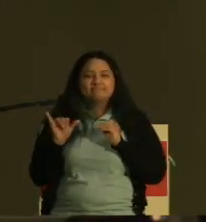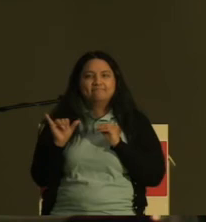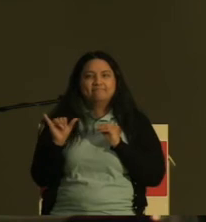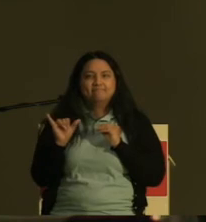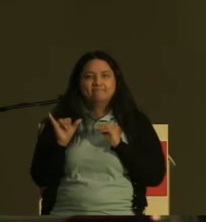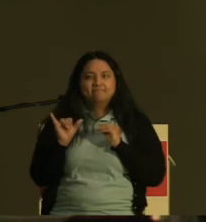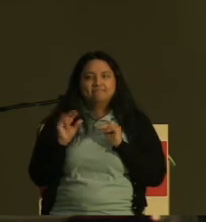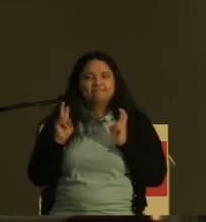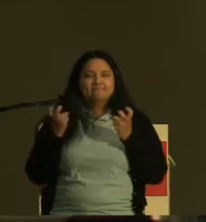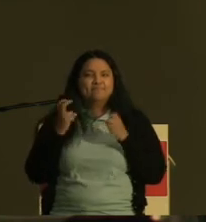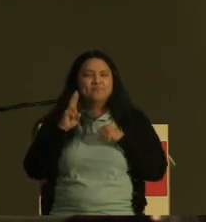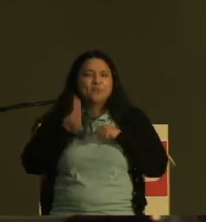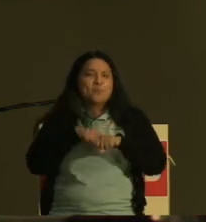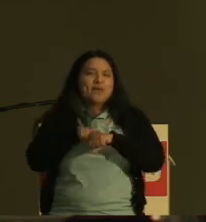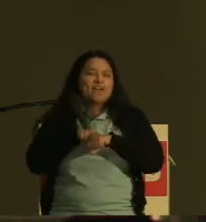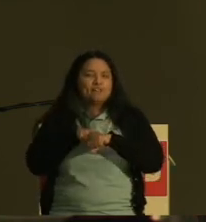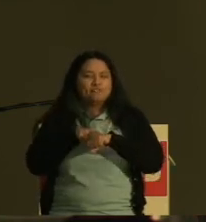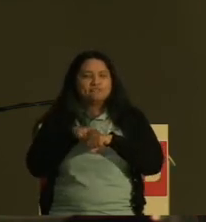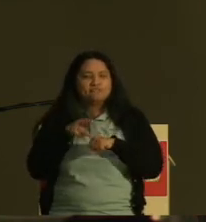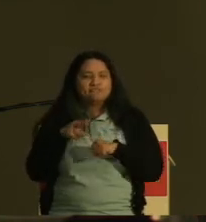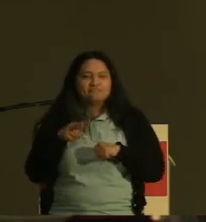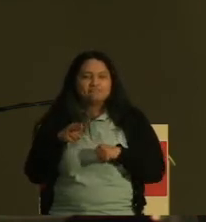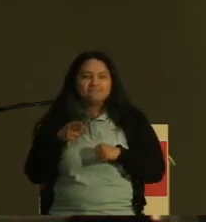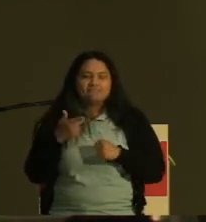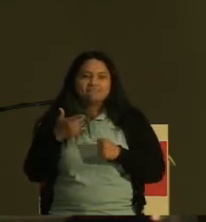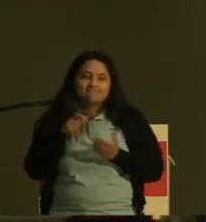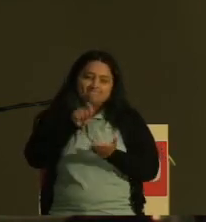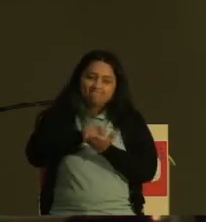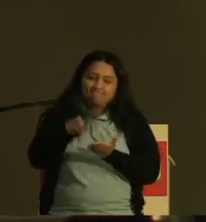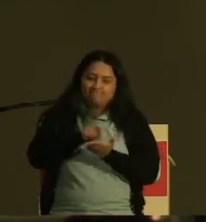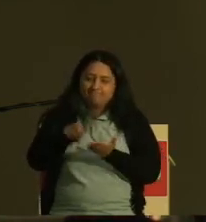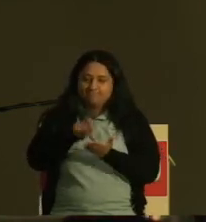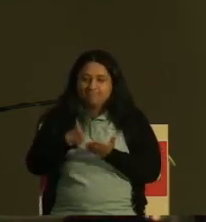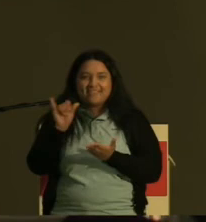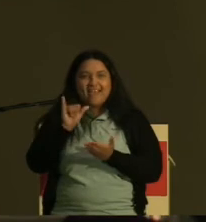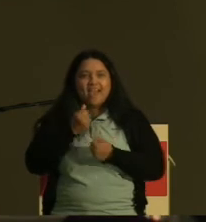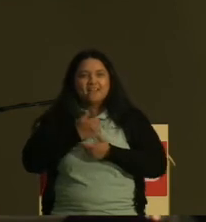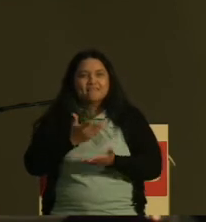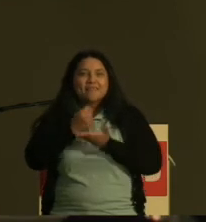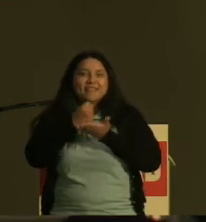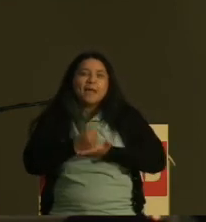¿no? Como que la escritura como terapia, no va por allí.